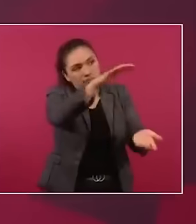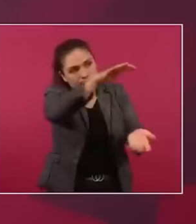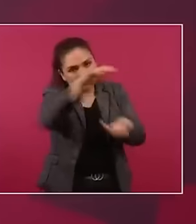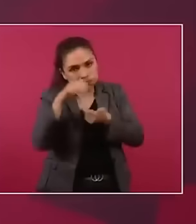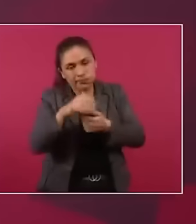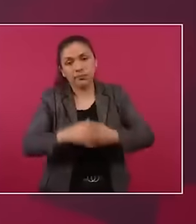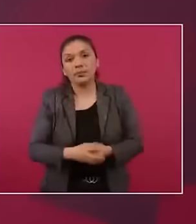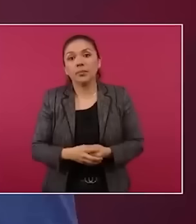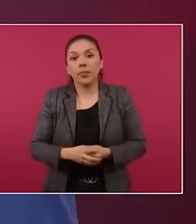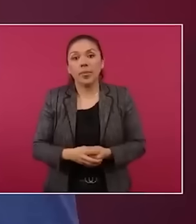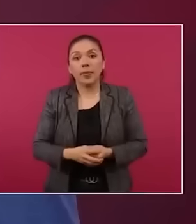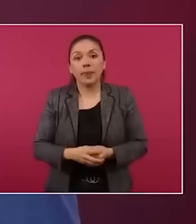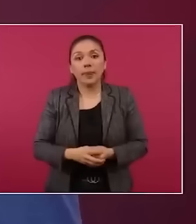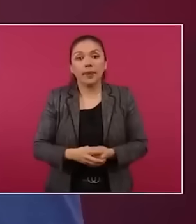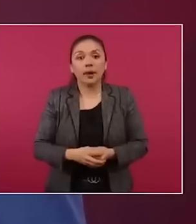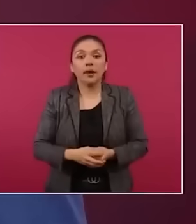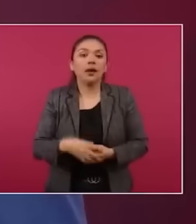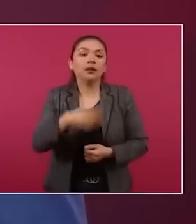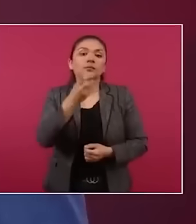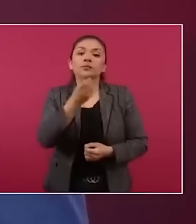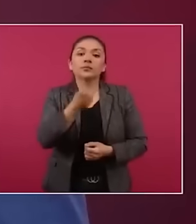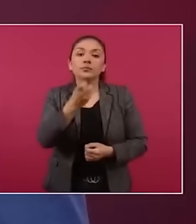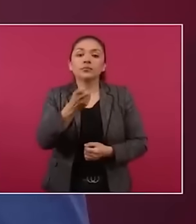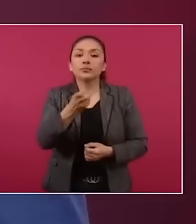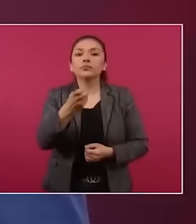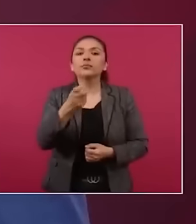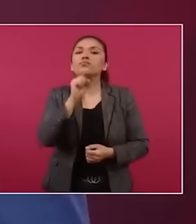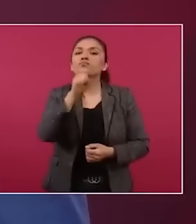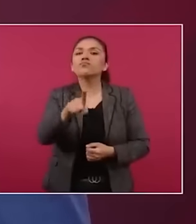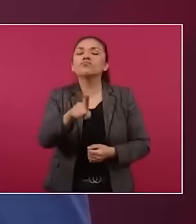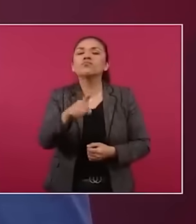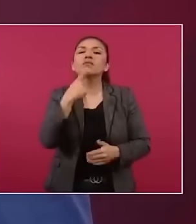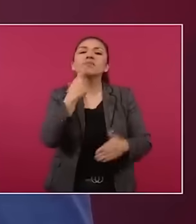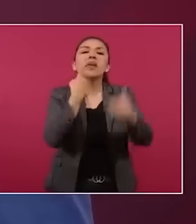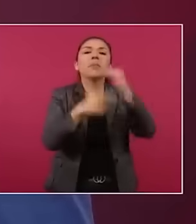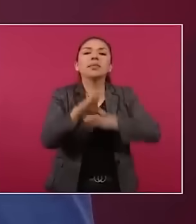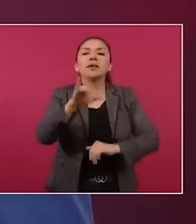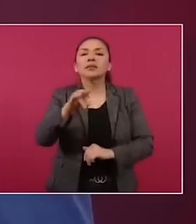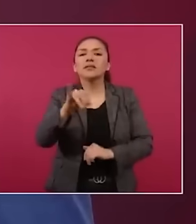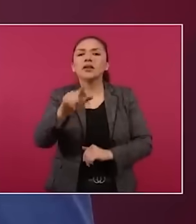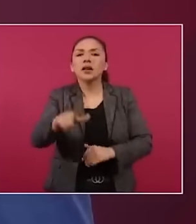Lo que tiene que ver con la demanda civil.